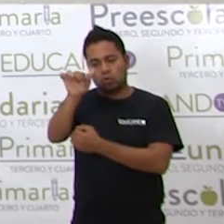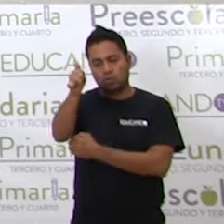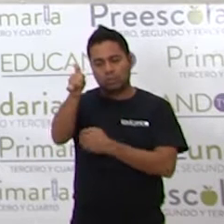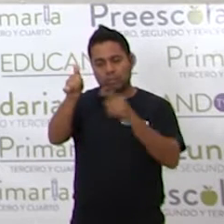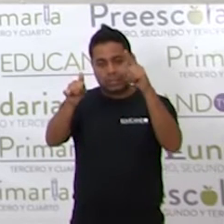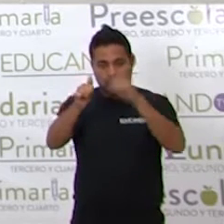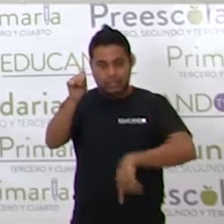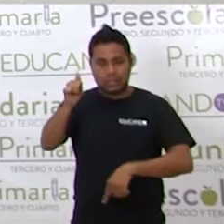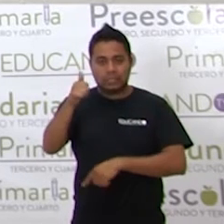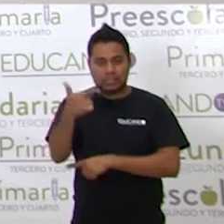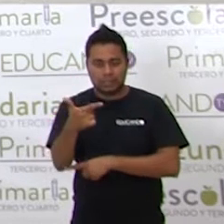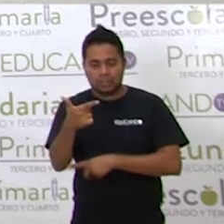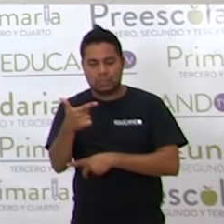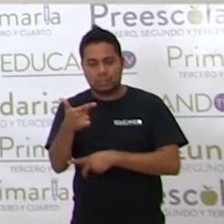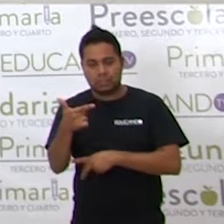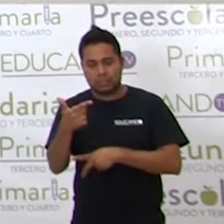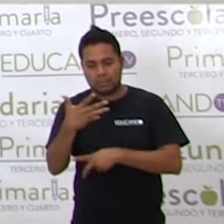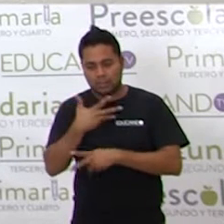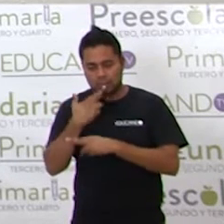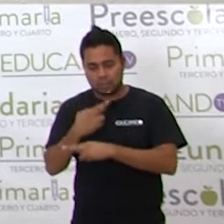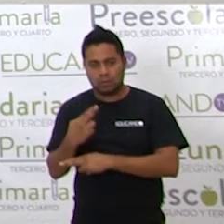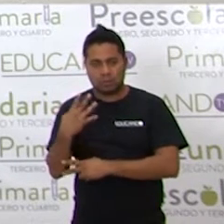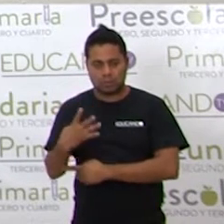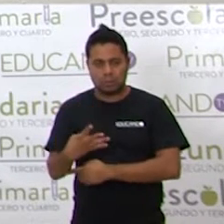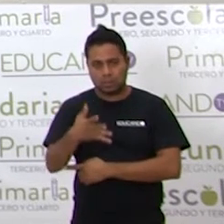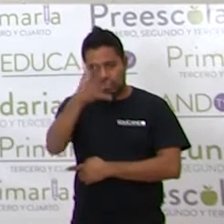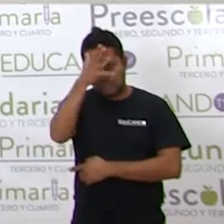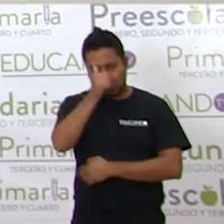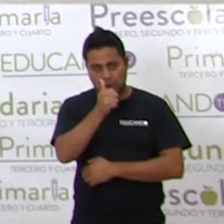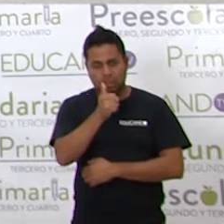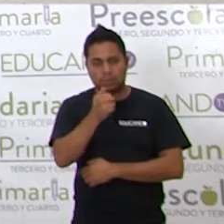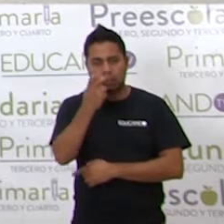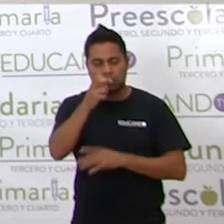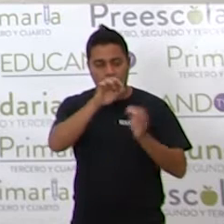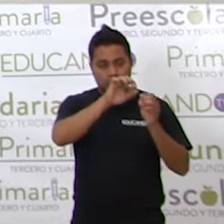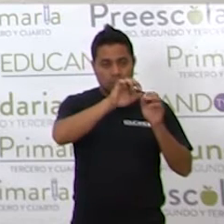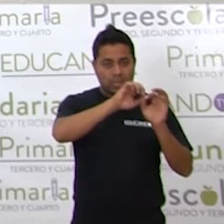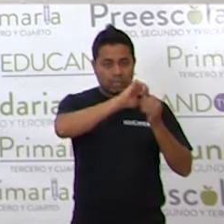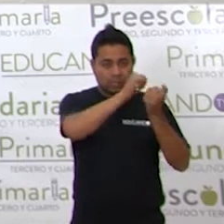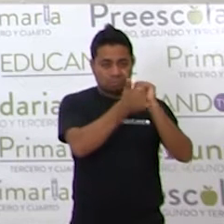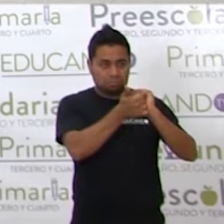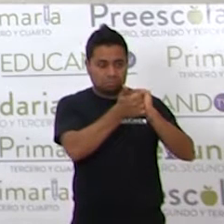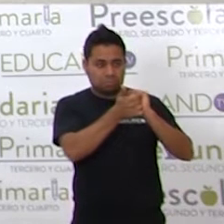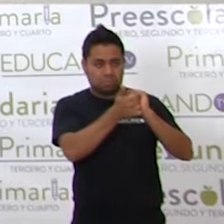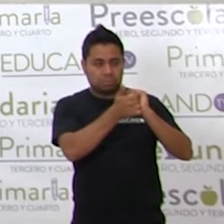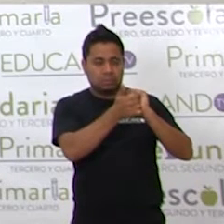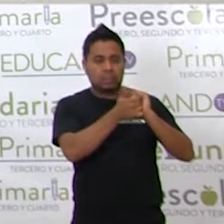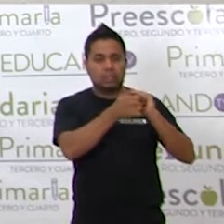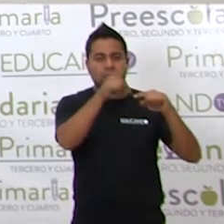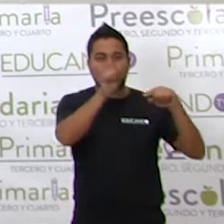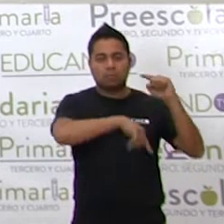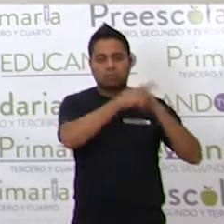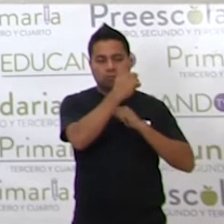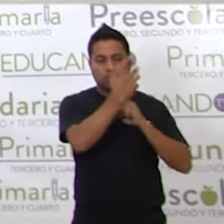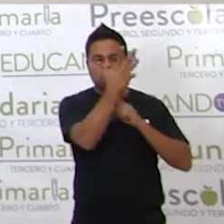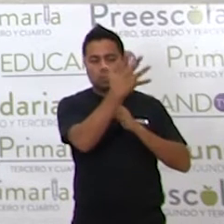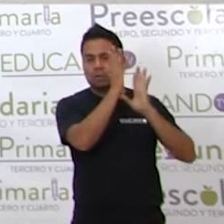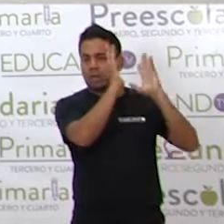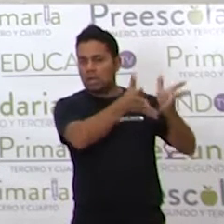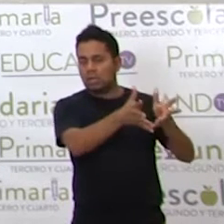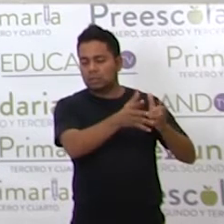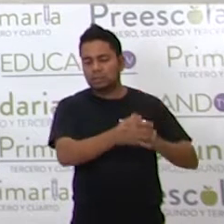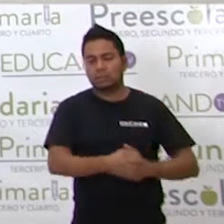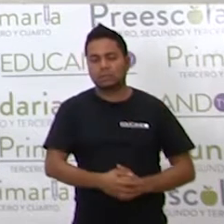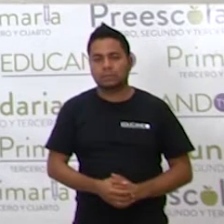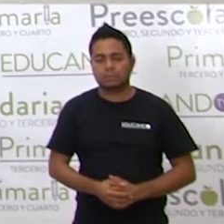quedan 4. Recuerda que esa se transformó y queda en 5.